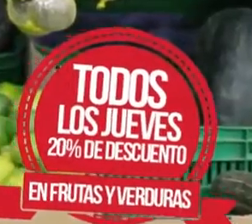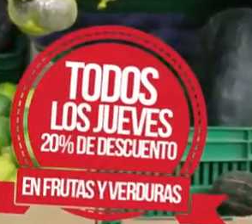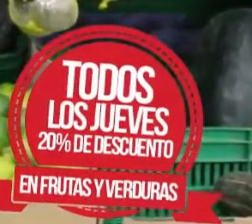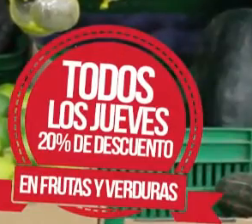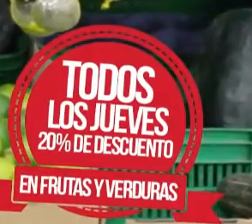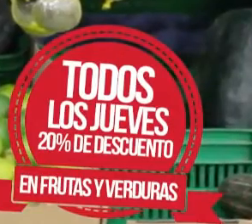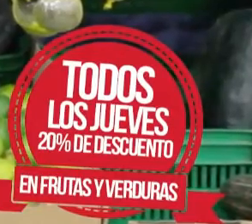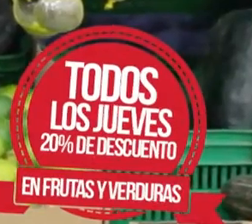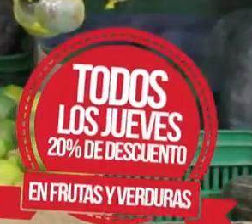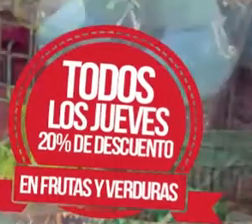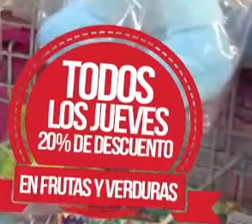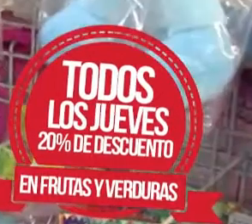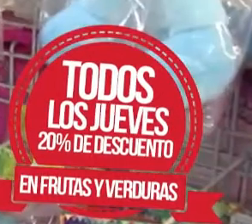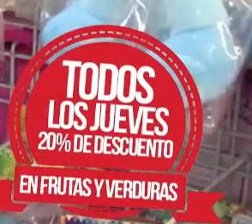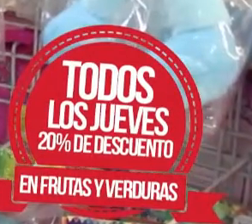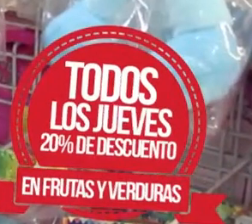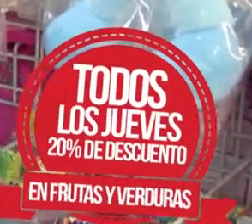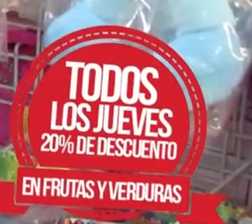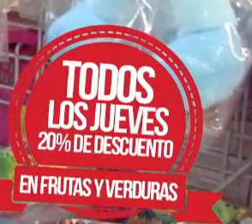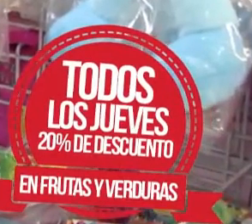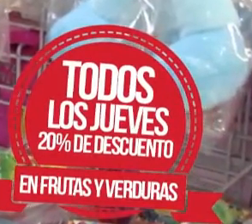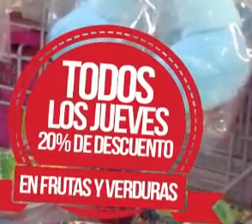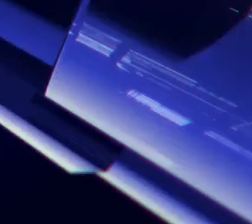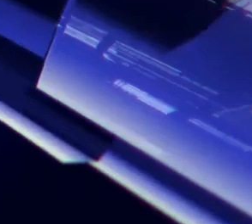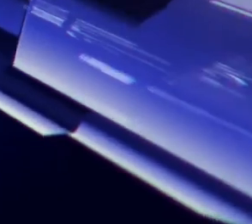en Maravilla Centro Comercial.